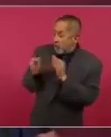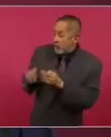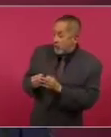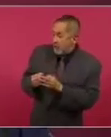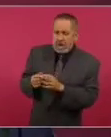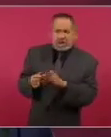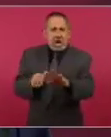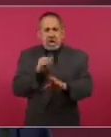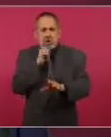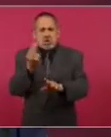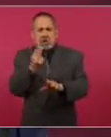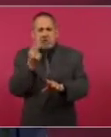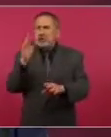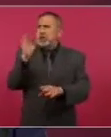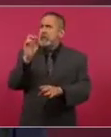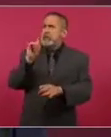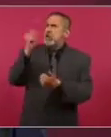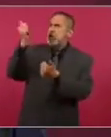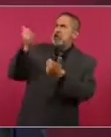ninguna posibilidad